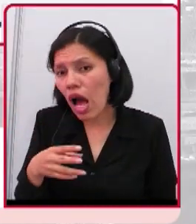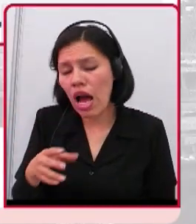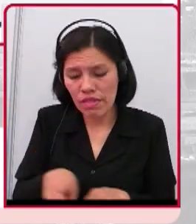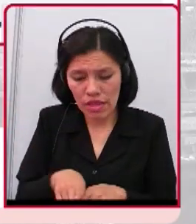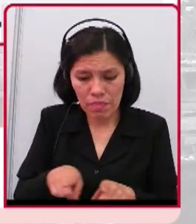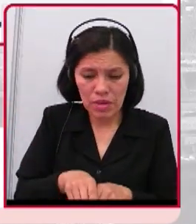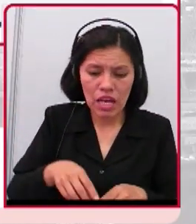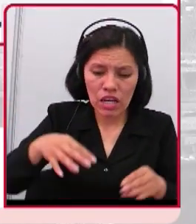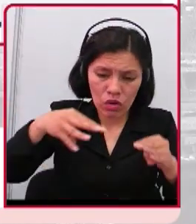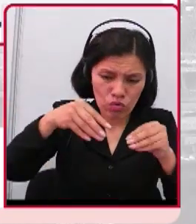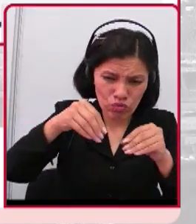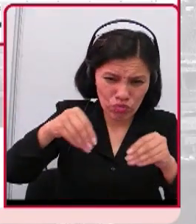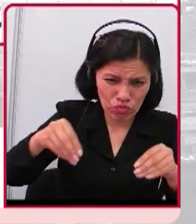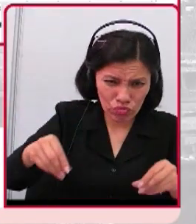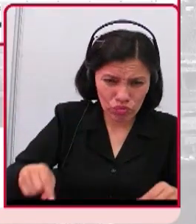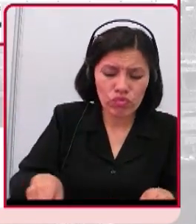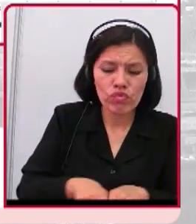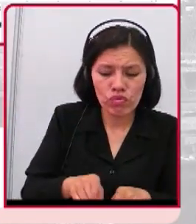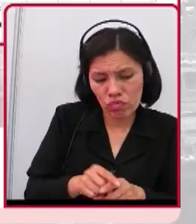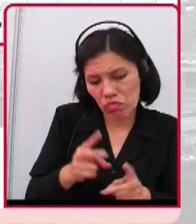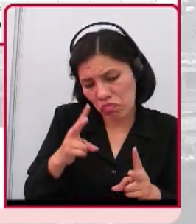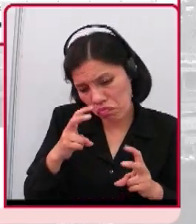y el dato de insolubilidad.